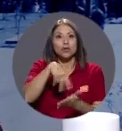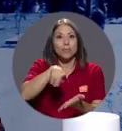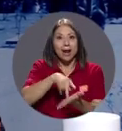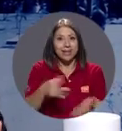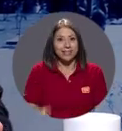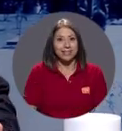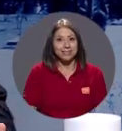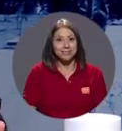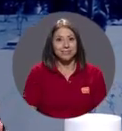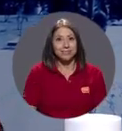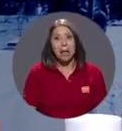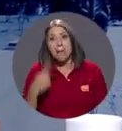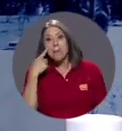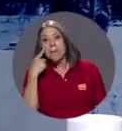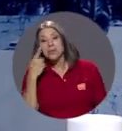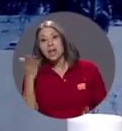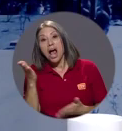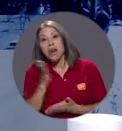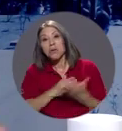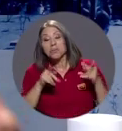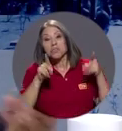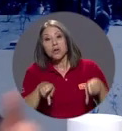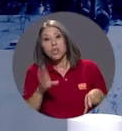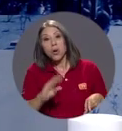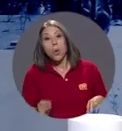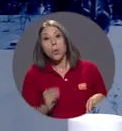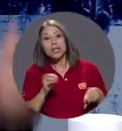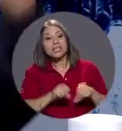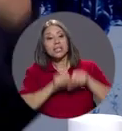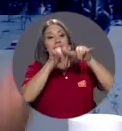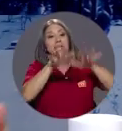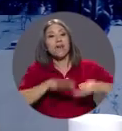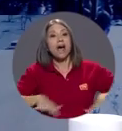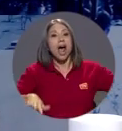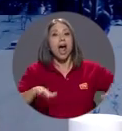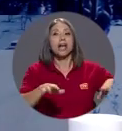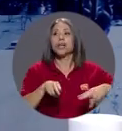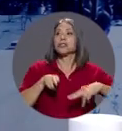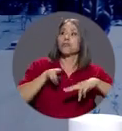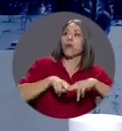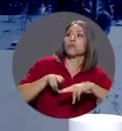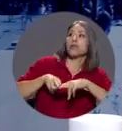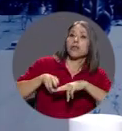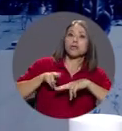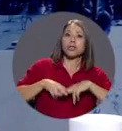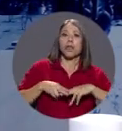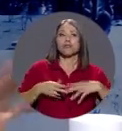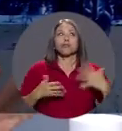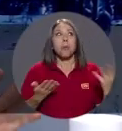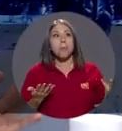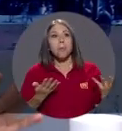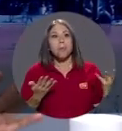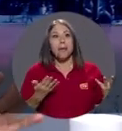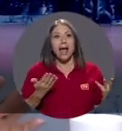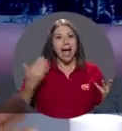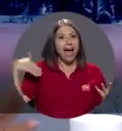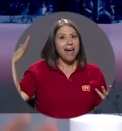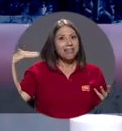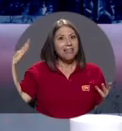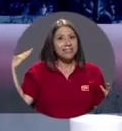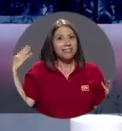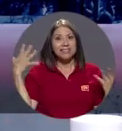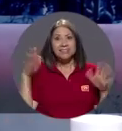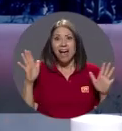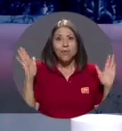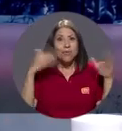trae hoy en día a los jóvenes, verdad? Sentados en una banca en la sabana o en los parques metropolitanos. Algo que antes como que ya